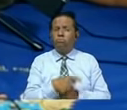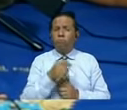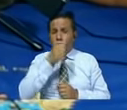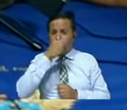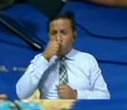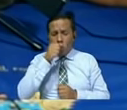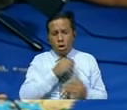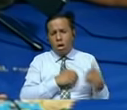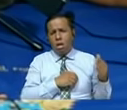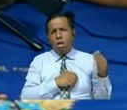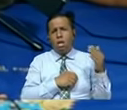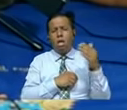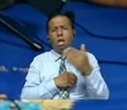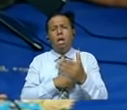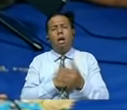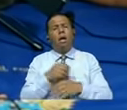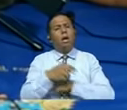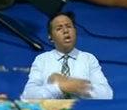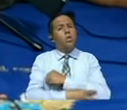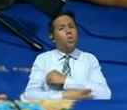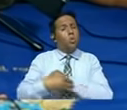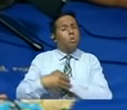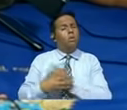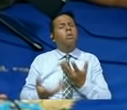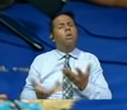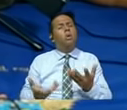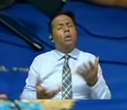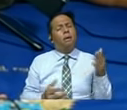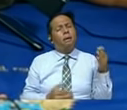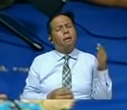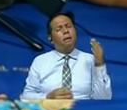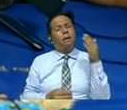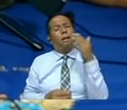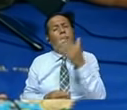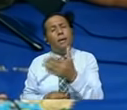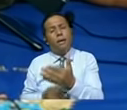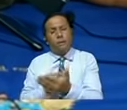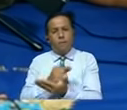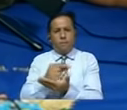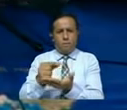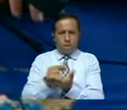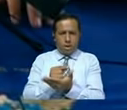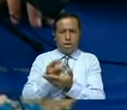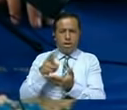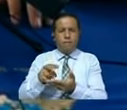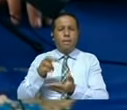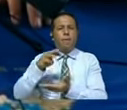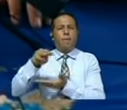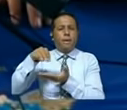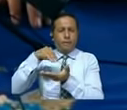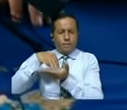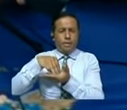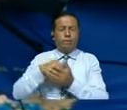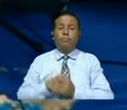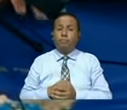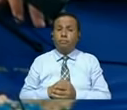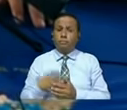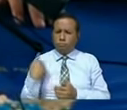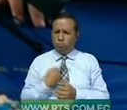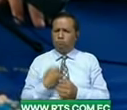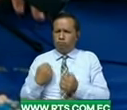que es la provincia de Sucumbíos y como destino final tendría la provincia del Guayas o Manabí. Venimos fortaleciendo